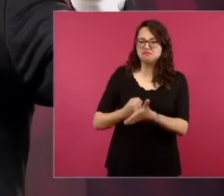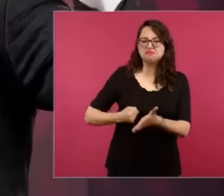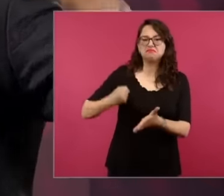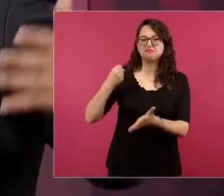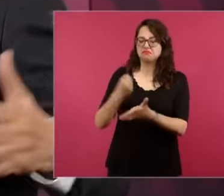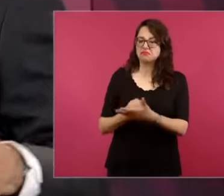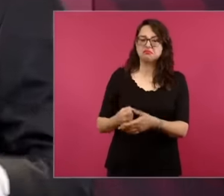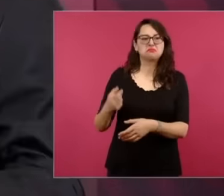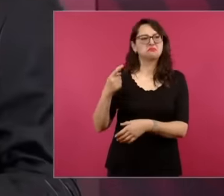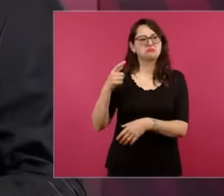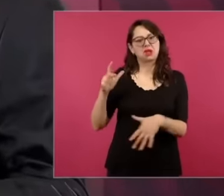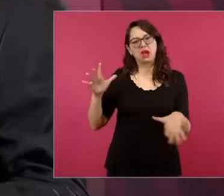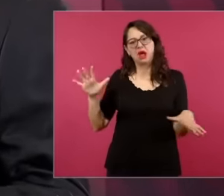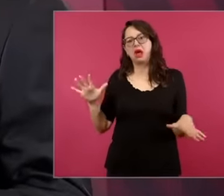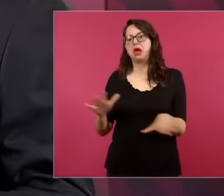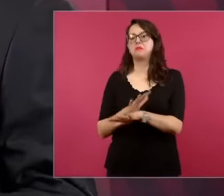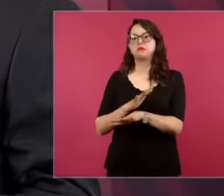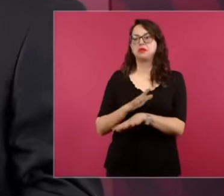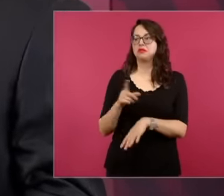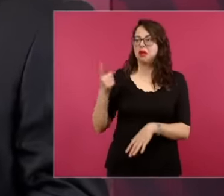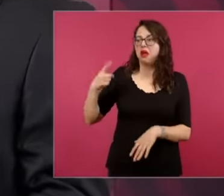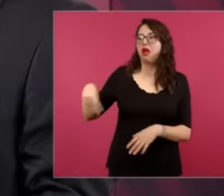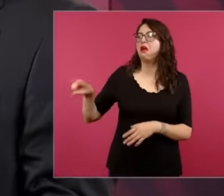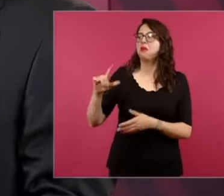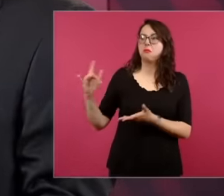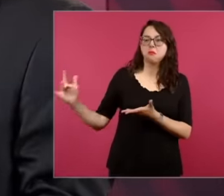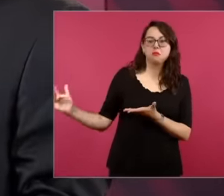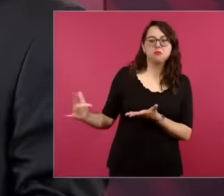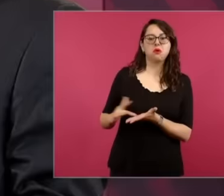primeros en apoyarme.